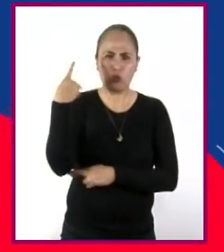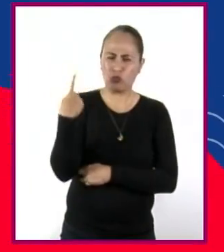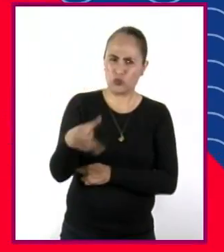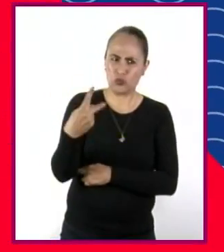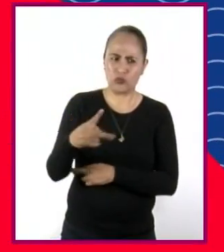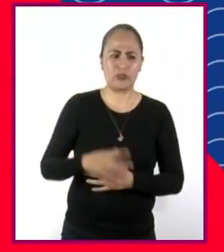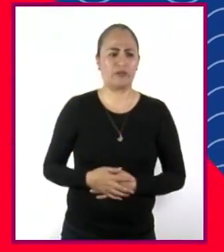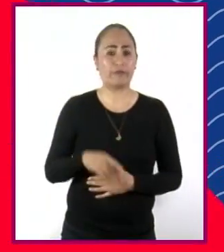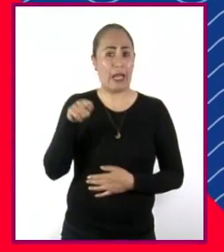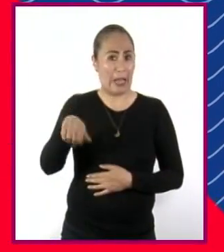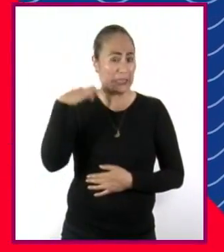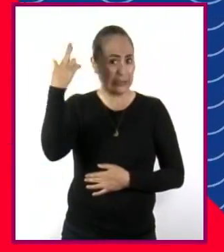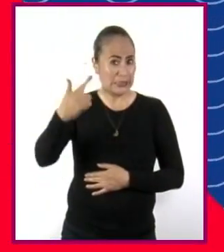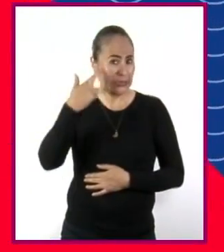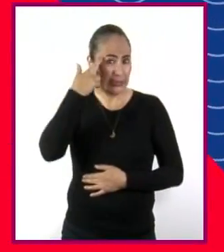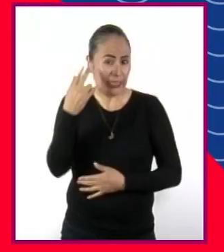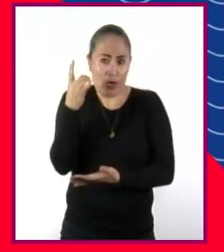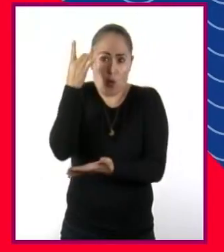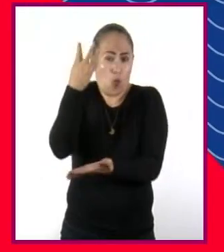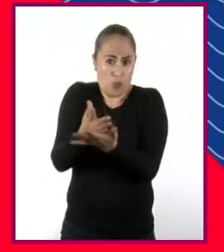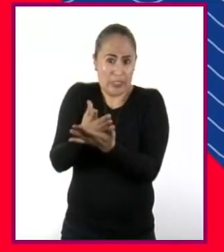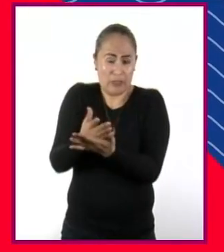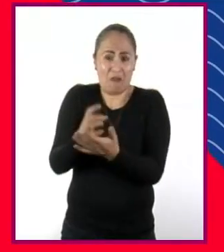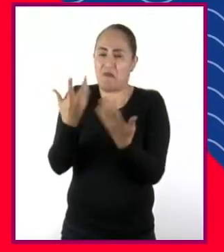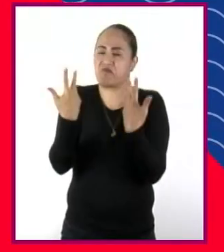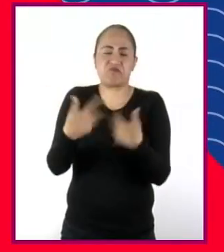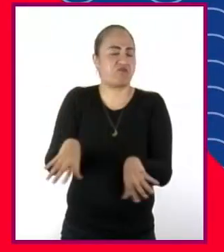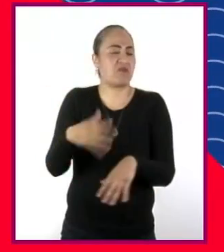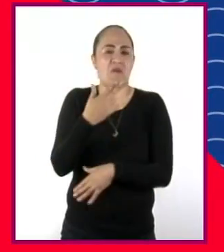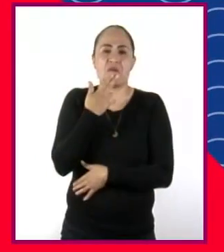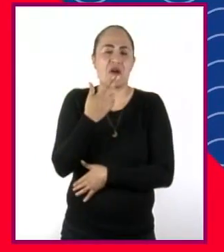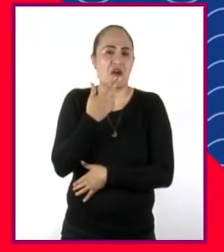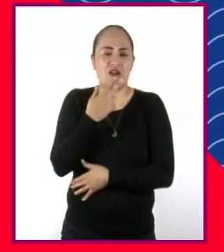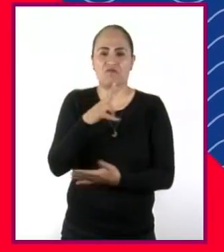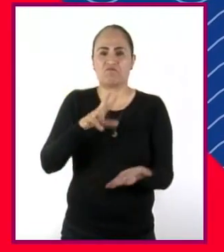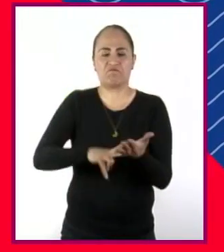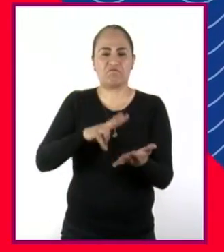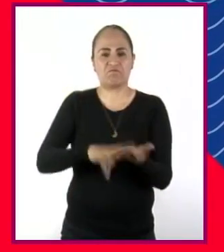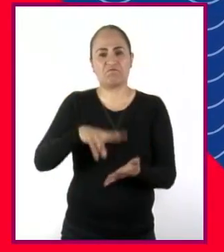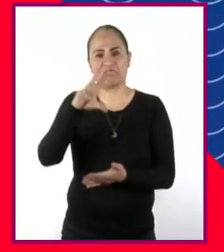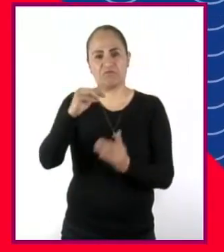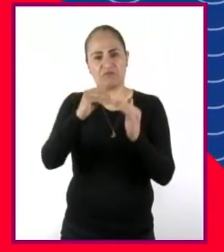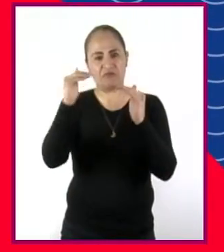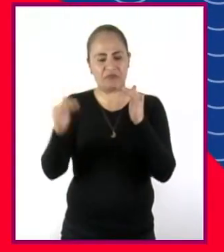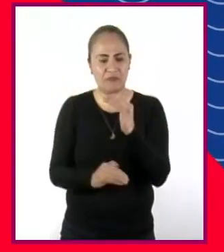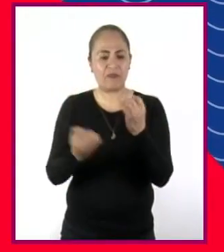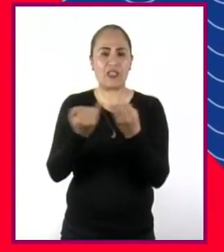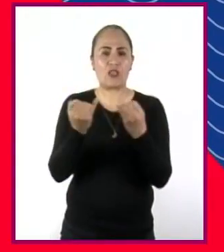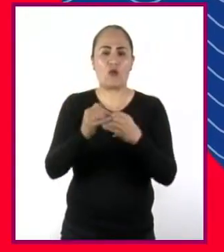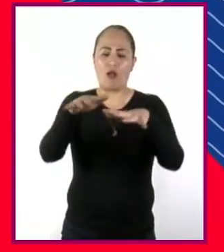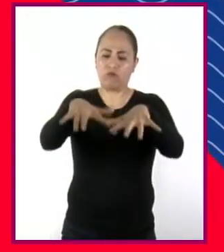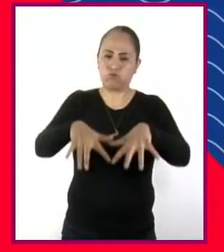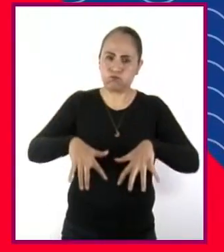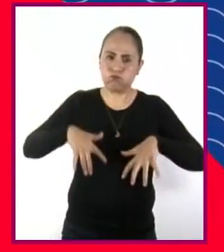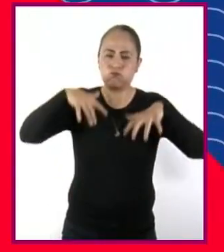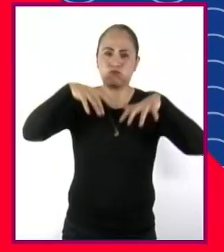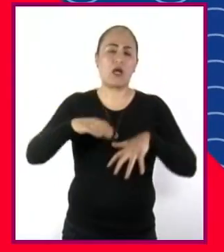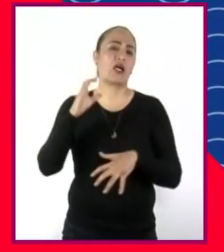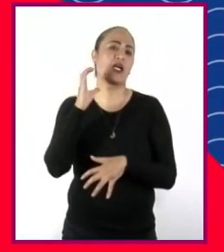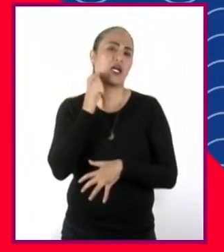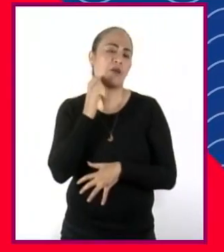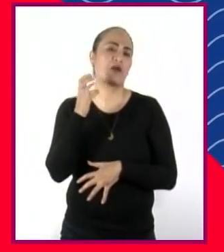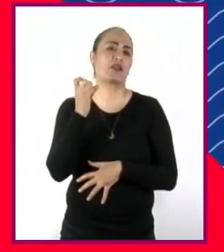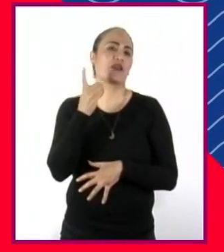figura del monarca absoluto había perdido poder, al mismo tiempo que habían nacido los parlamentos y las cámaras